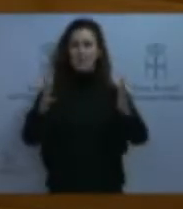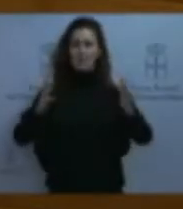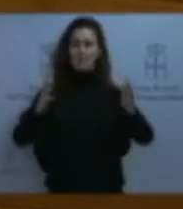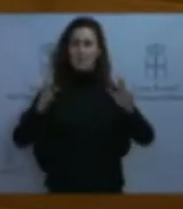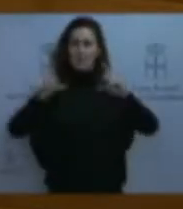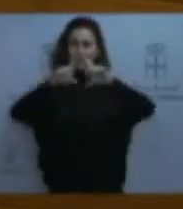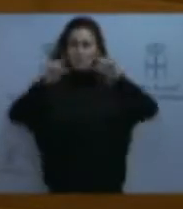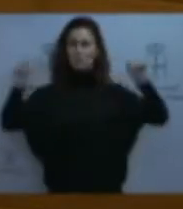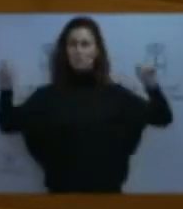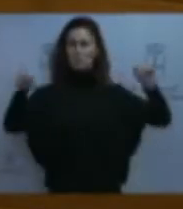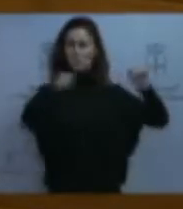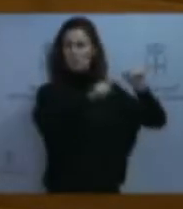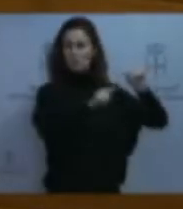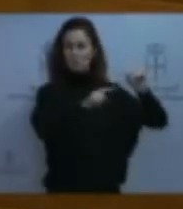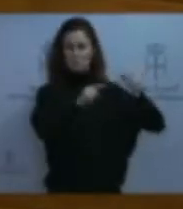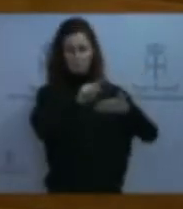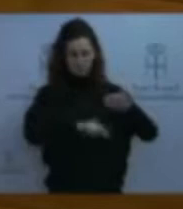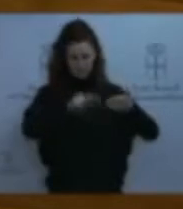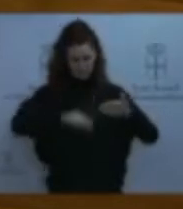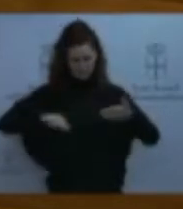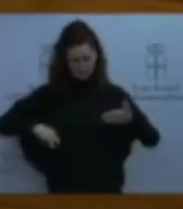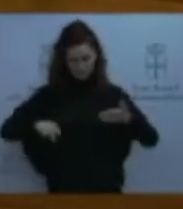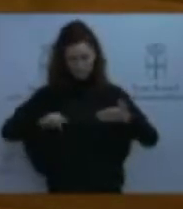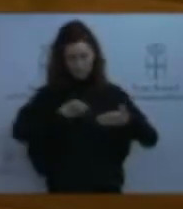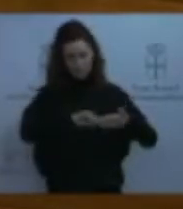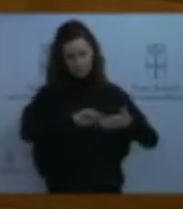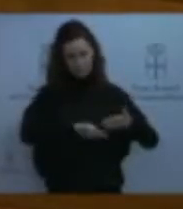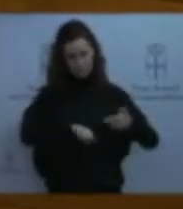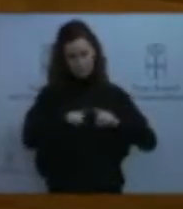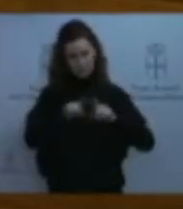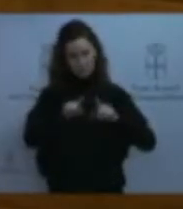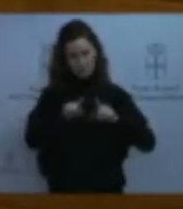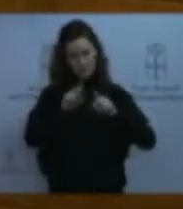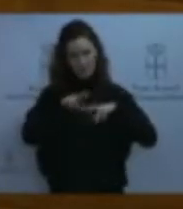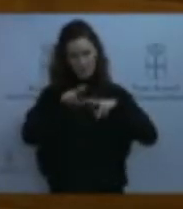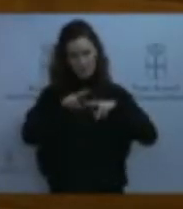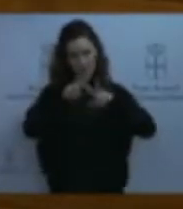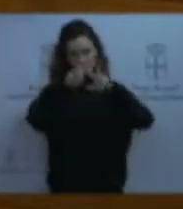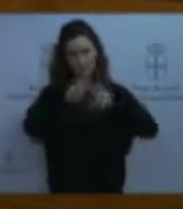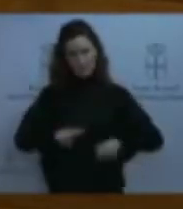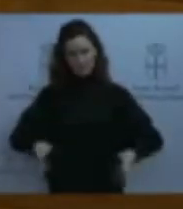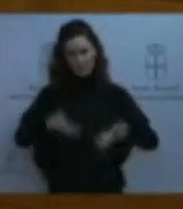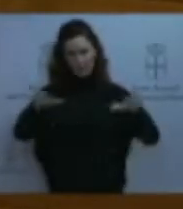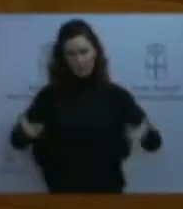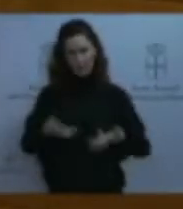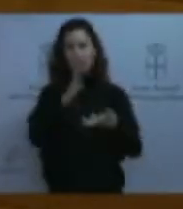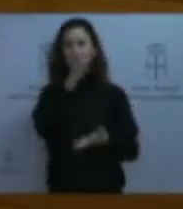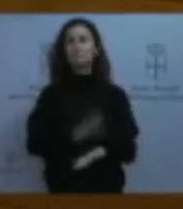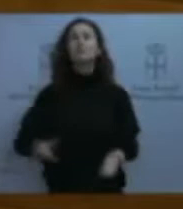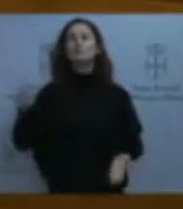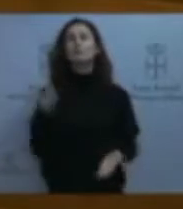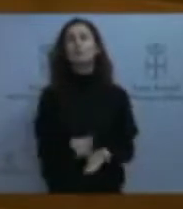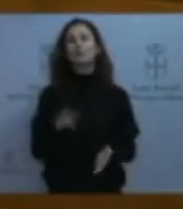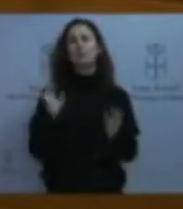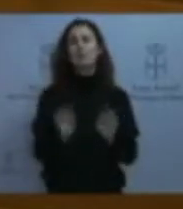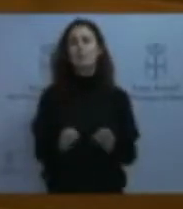me hace daño casi, no en este caso como responsable, sino casi como geógrafo, este tipo de análisis tan someros, o que ustedes habían llegado primero que el Gobierno, porque